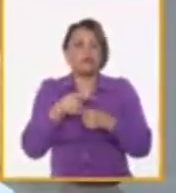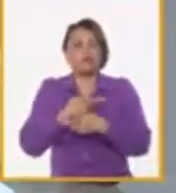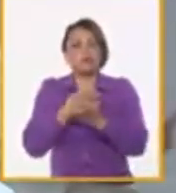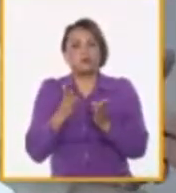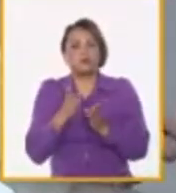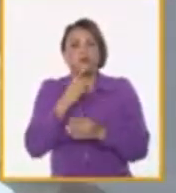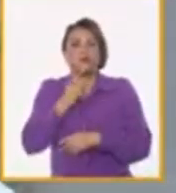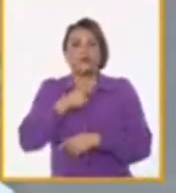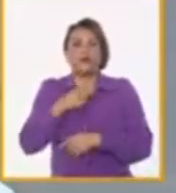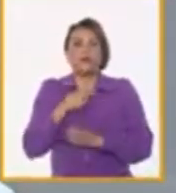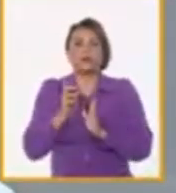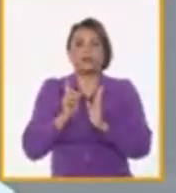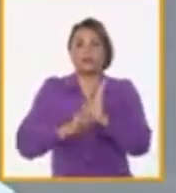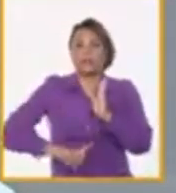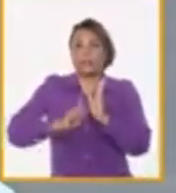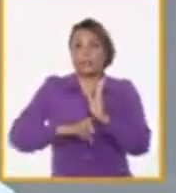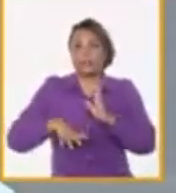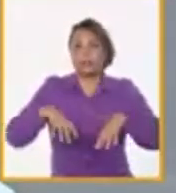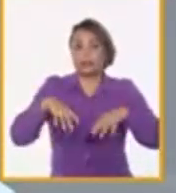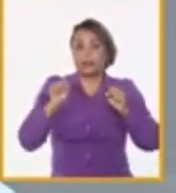nos falte la corriente, poder